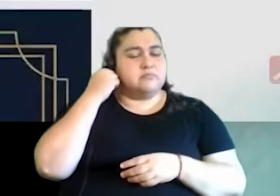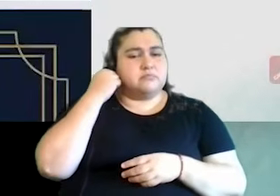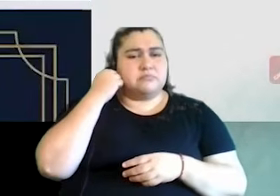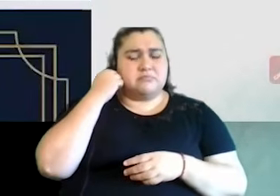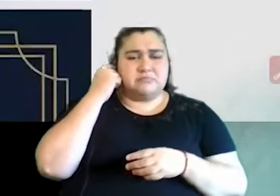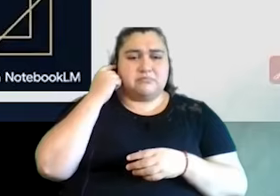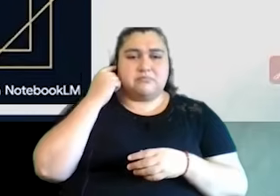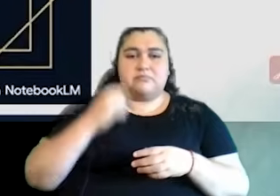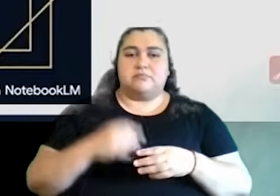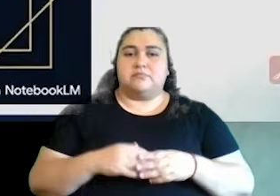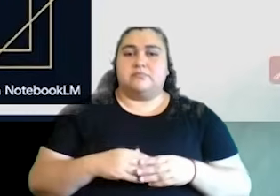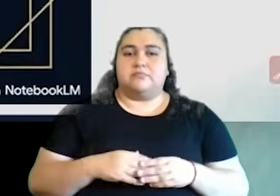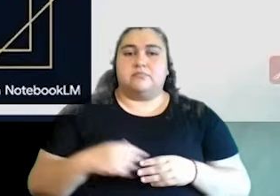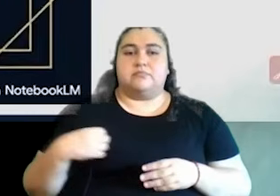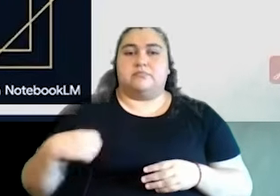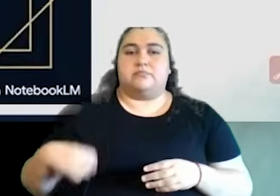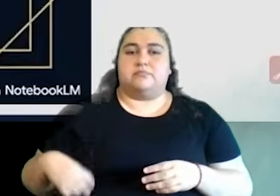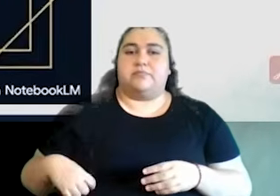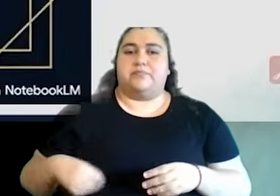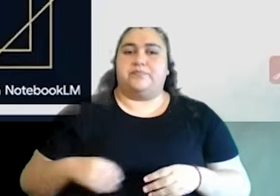Bueno, un poco